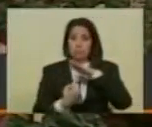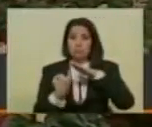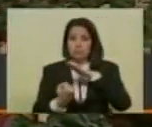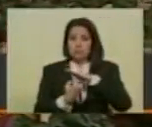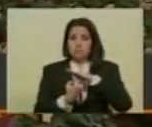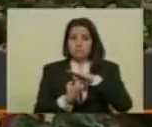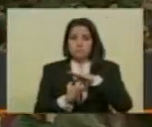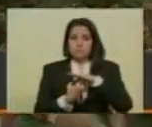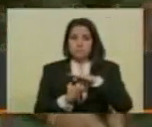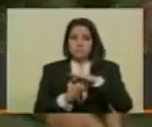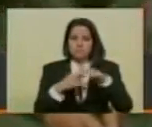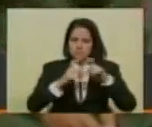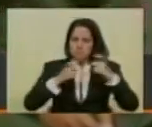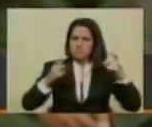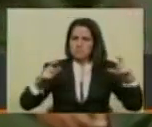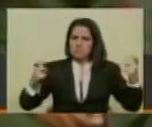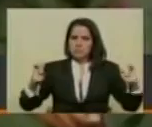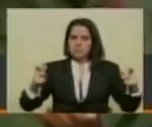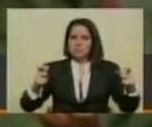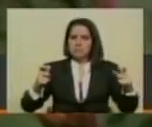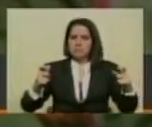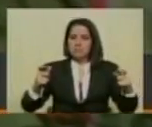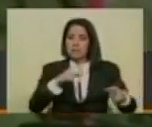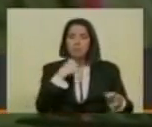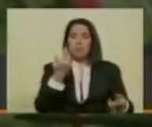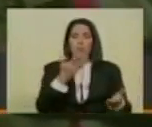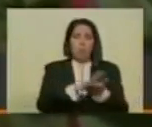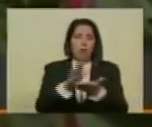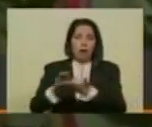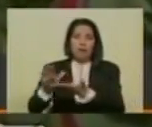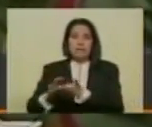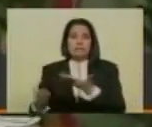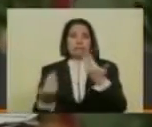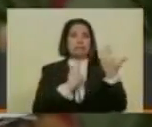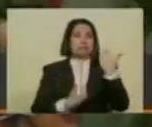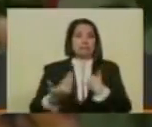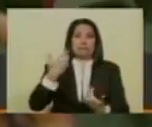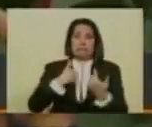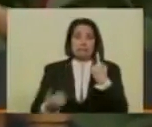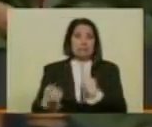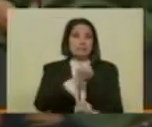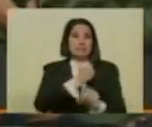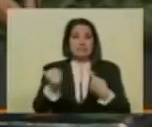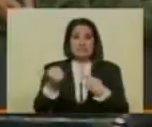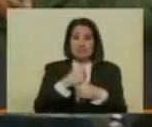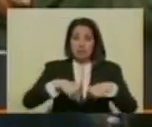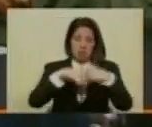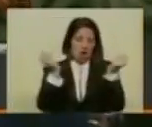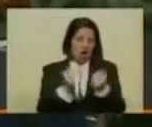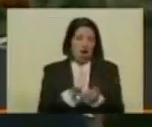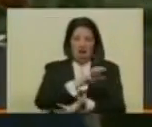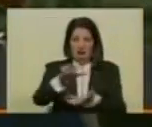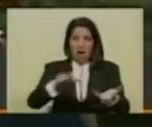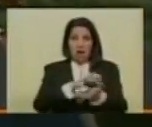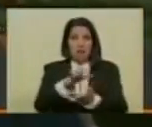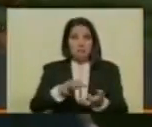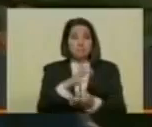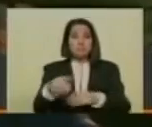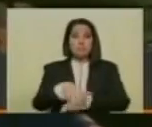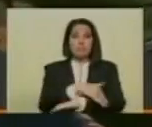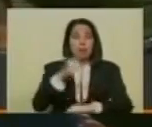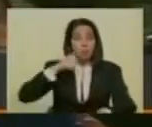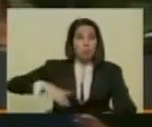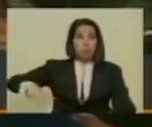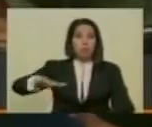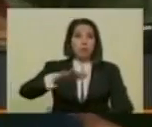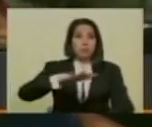escalada generalizada de muertes, de tortura, de violencia contra el pueblo por parte